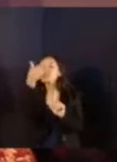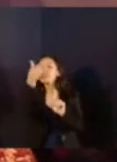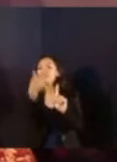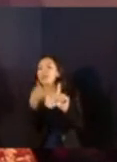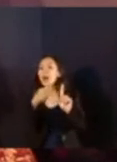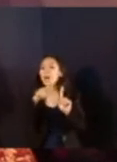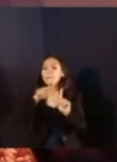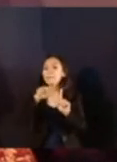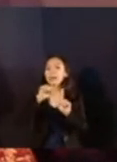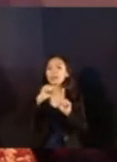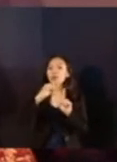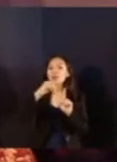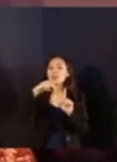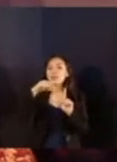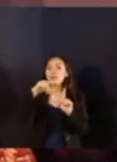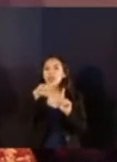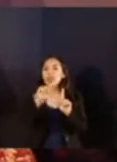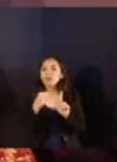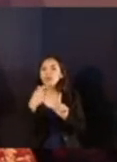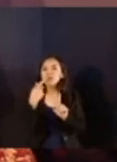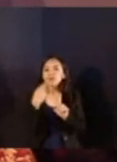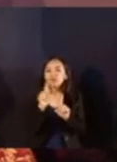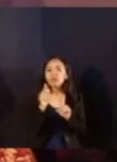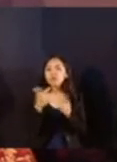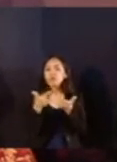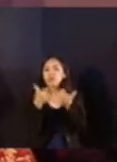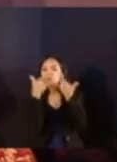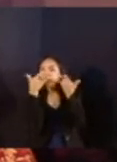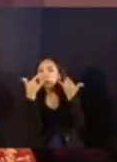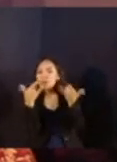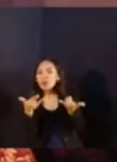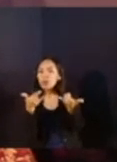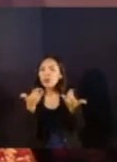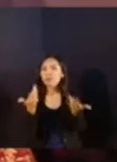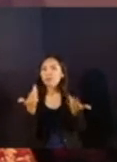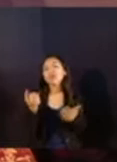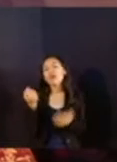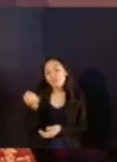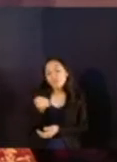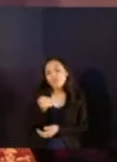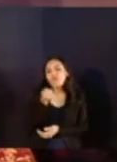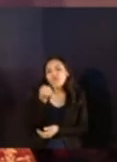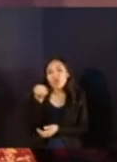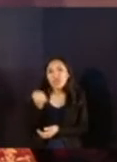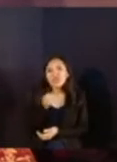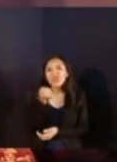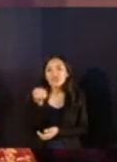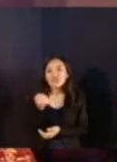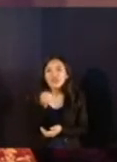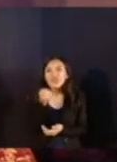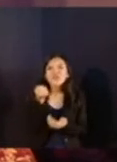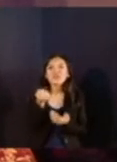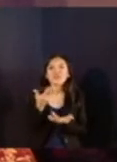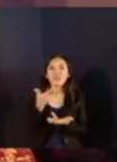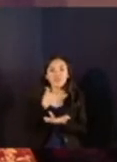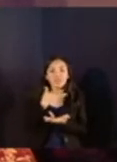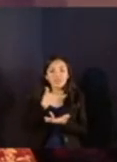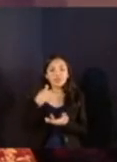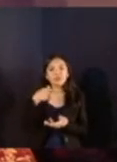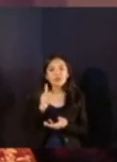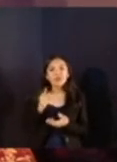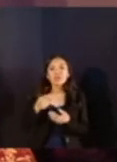trayecto revolucionario que, pues, por fortuna tuvimos y por desgracia perdimos en muchos